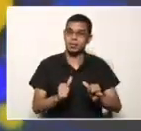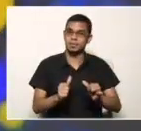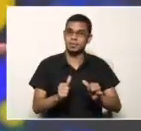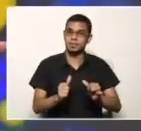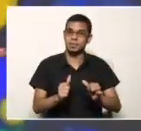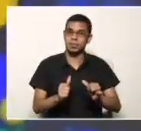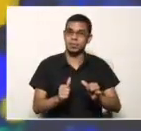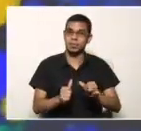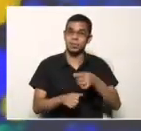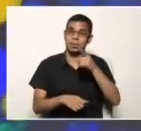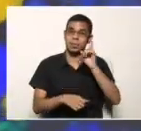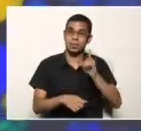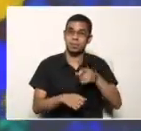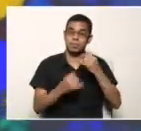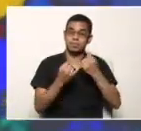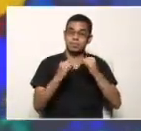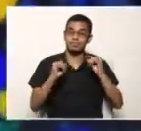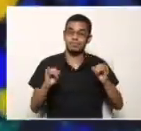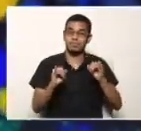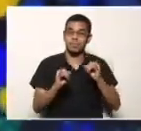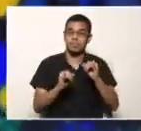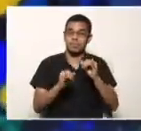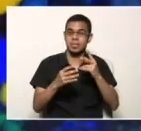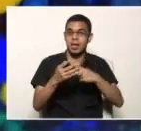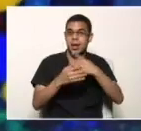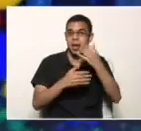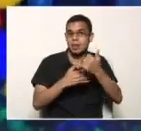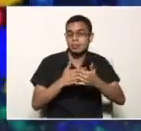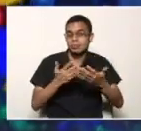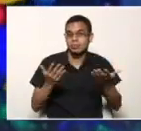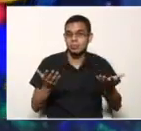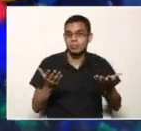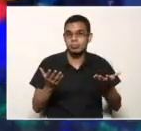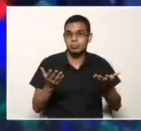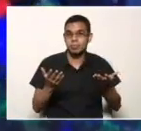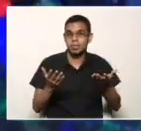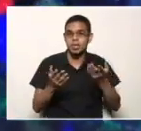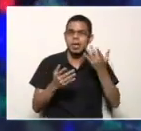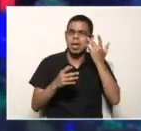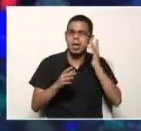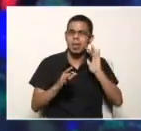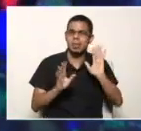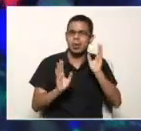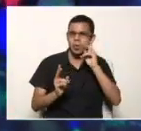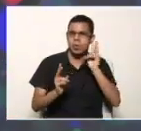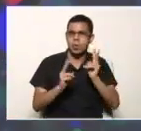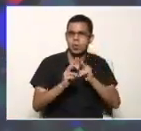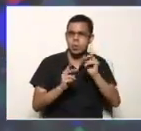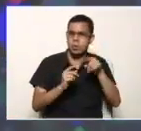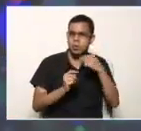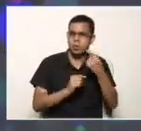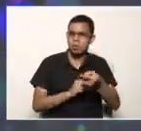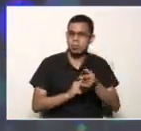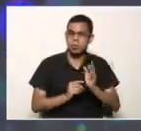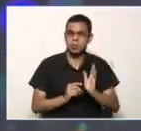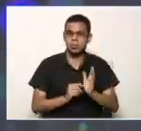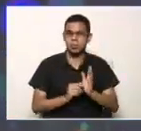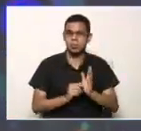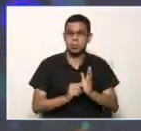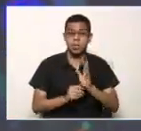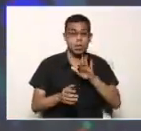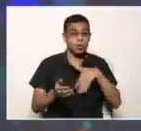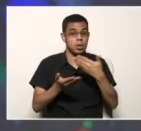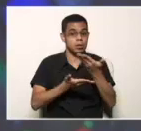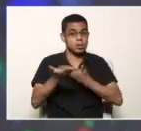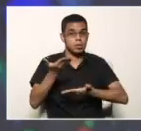de despedir nuestro programa por el día de hoy. Cierto, Big Mauri. Esperamos poder volver a verlos en un próximo encuentro. Y les recordamos que pueden interactuar